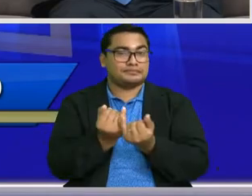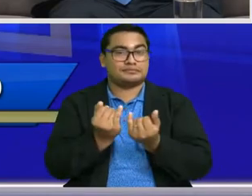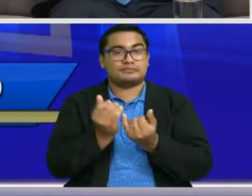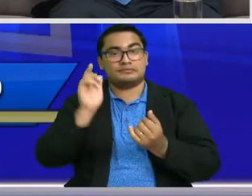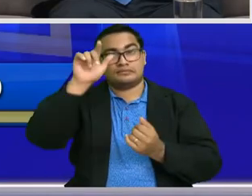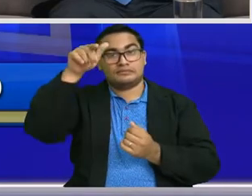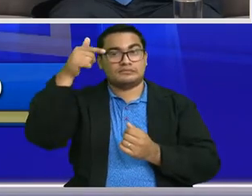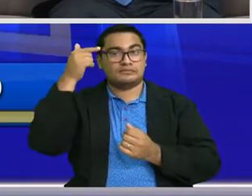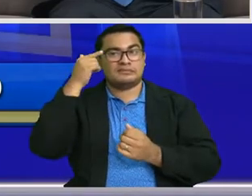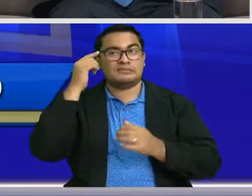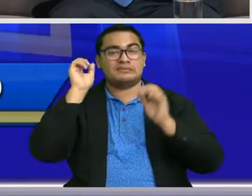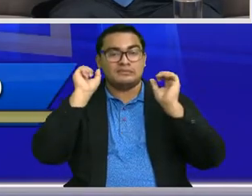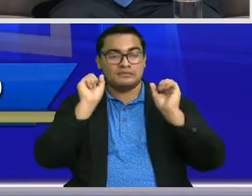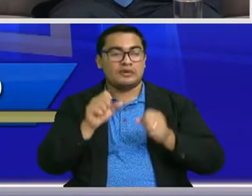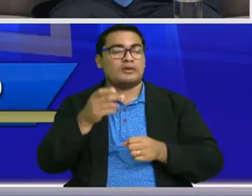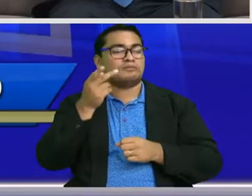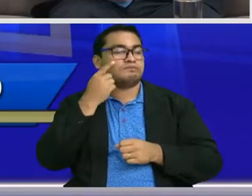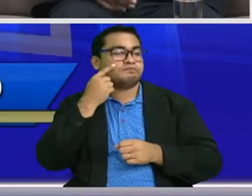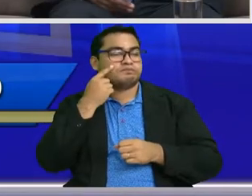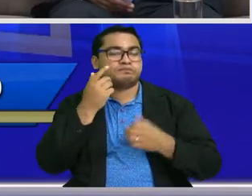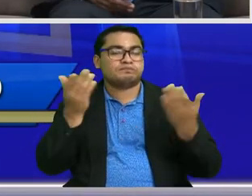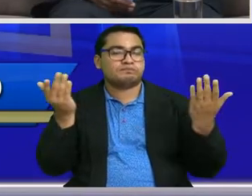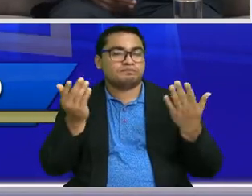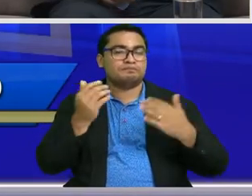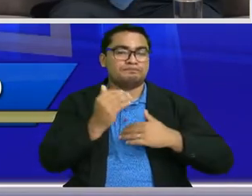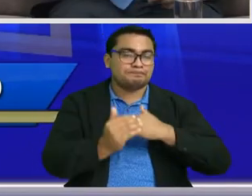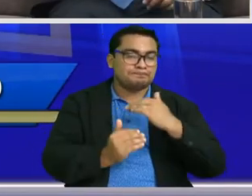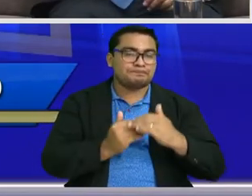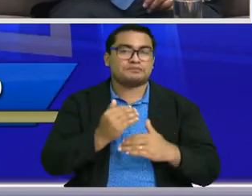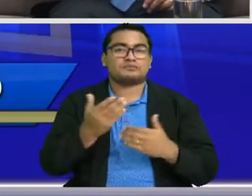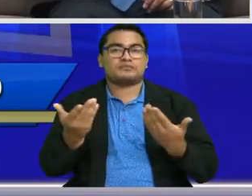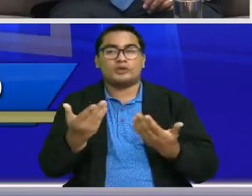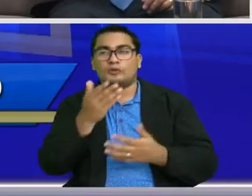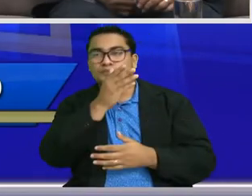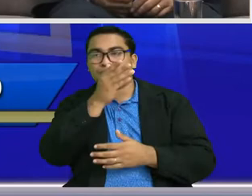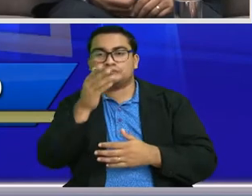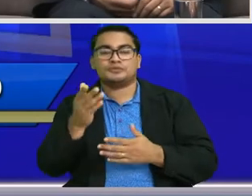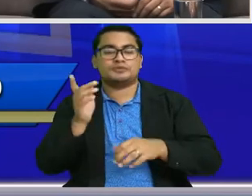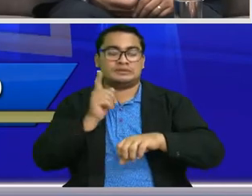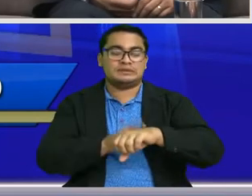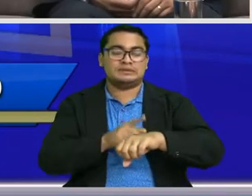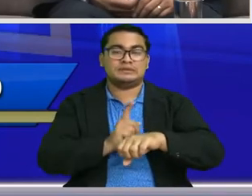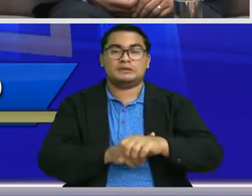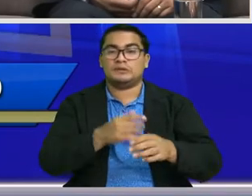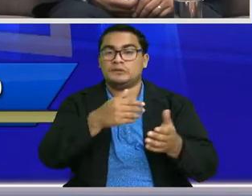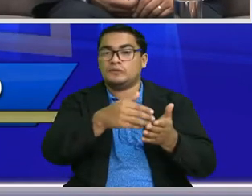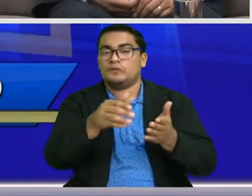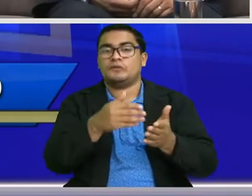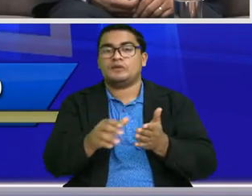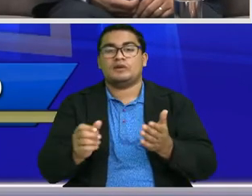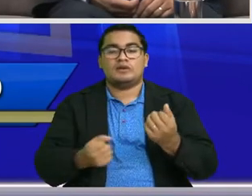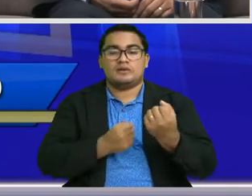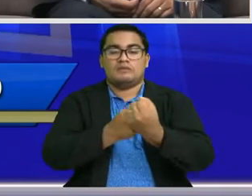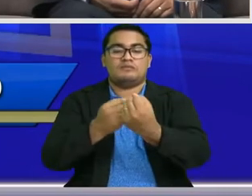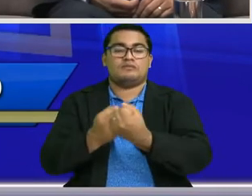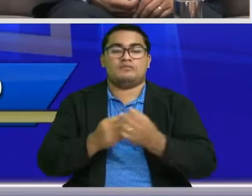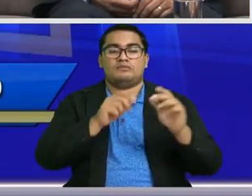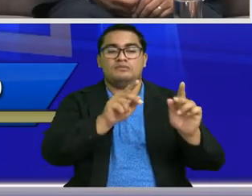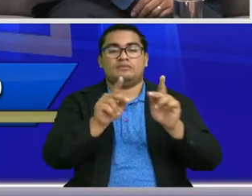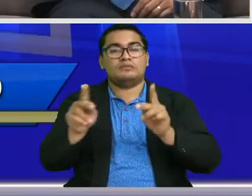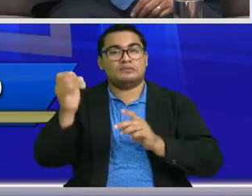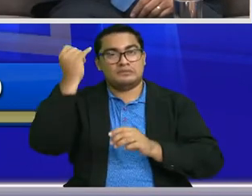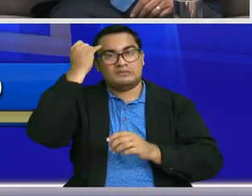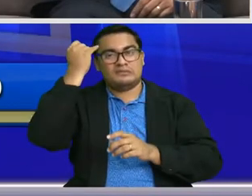identificar cómo están nuestros procesos, nuestros trámites, los tiempos en que estamos facilitando y apoyando a los emprendimientos en